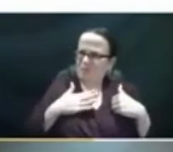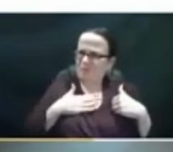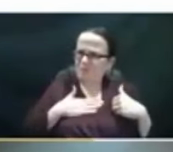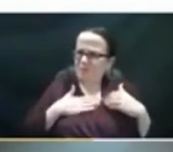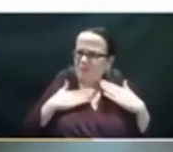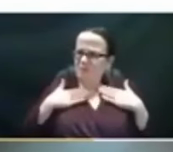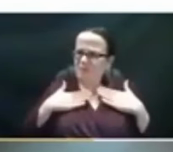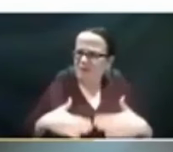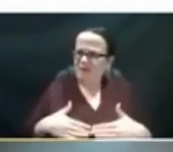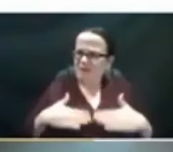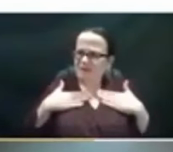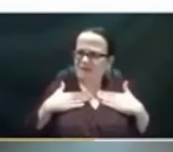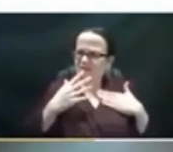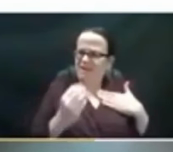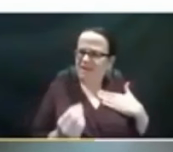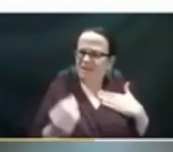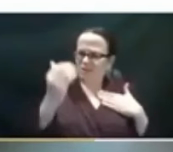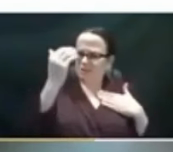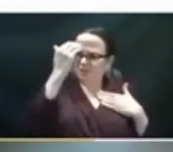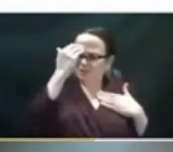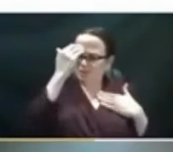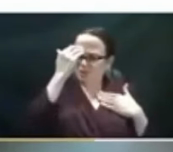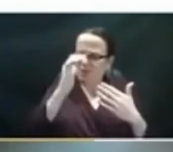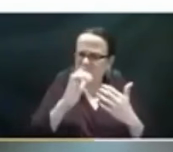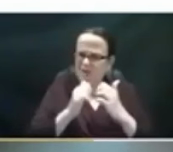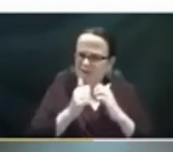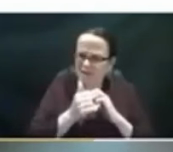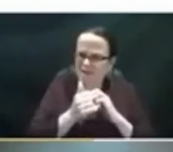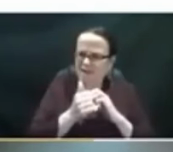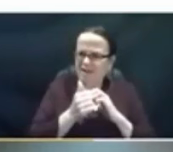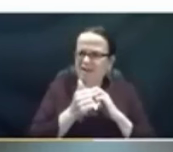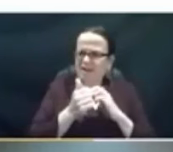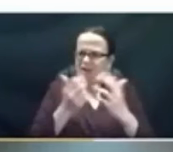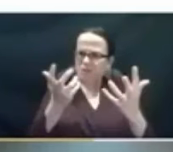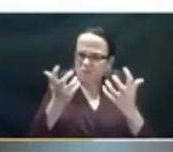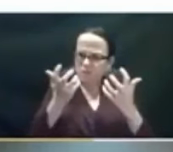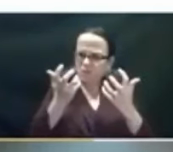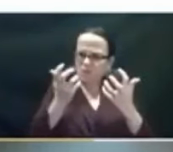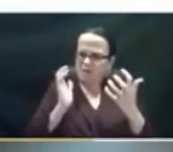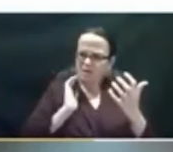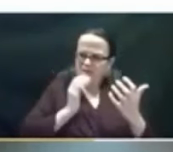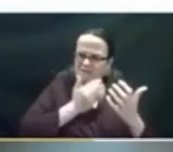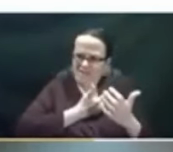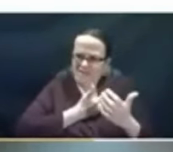Porque nosotros somos los que conocemos nuestro propio cuerpo.